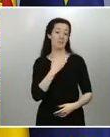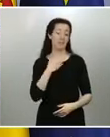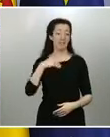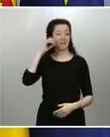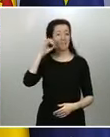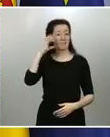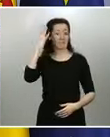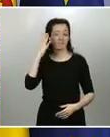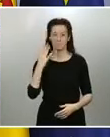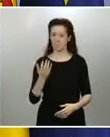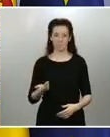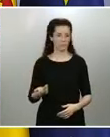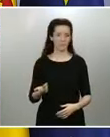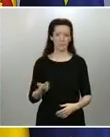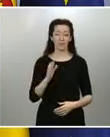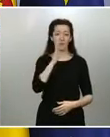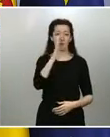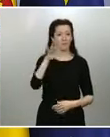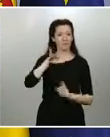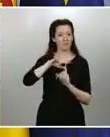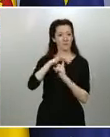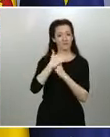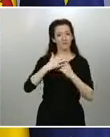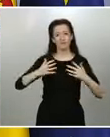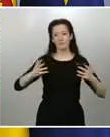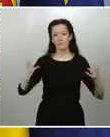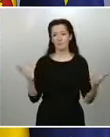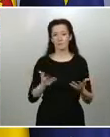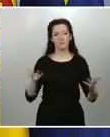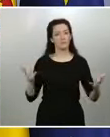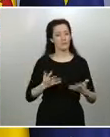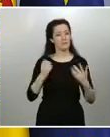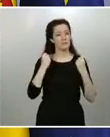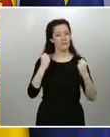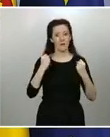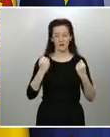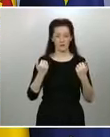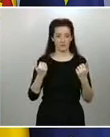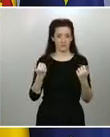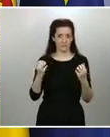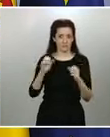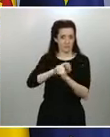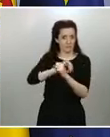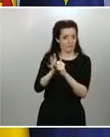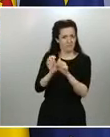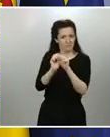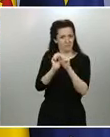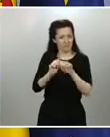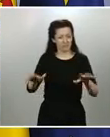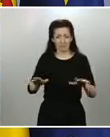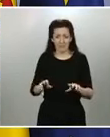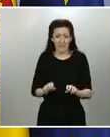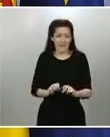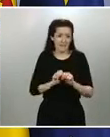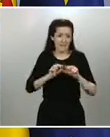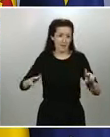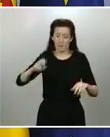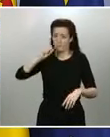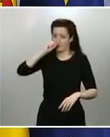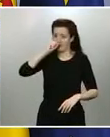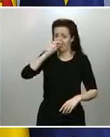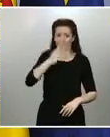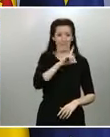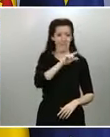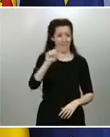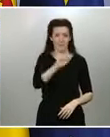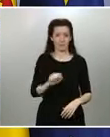situación de extrema emergencia a la que nos empujó la pandemia más grave vivida en los últimos 100 años la